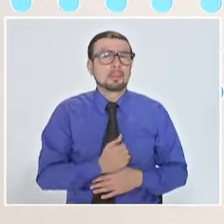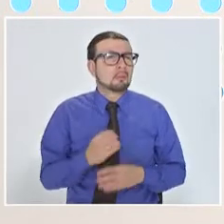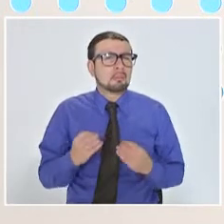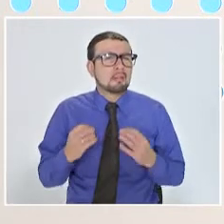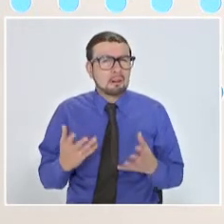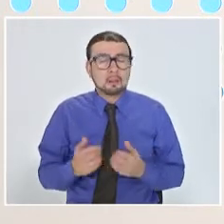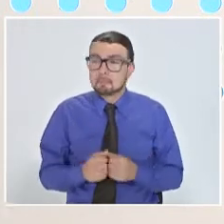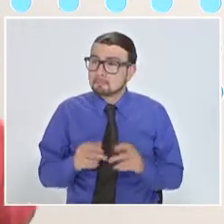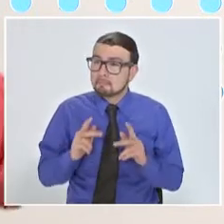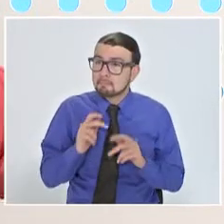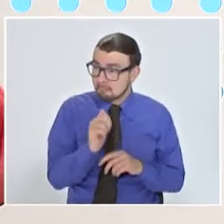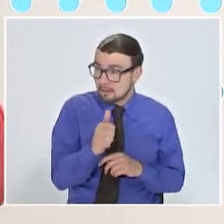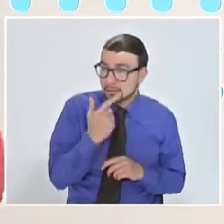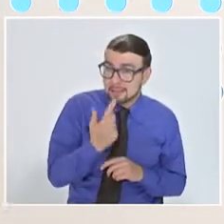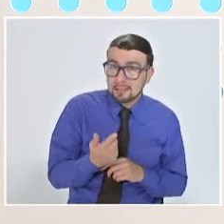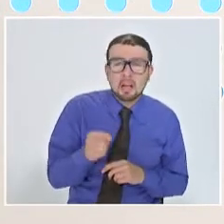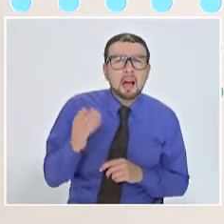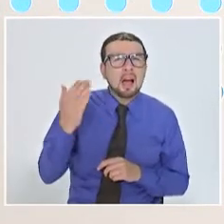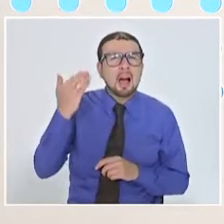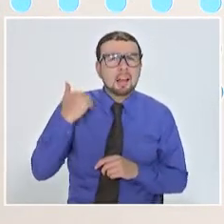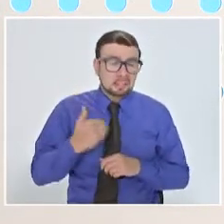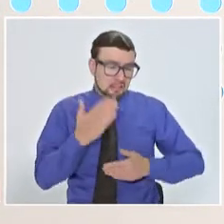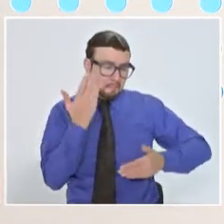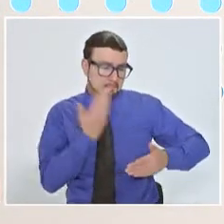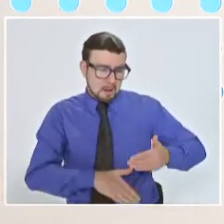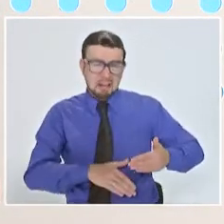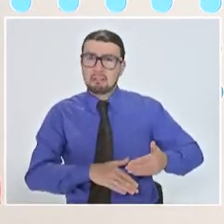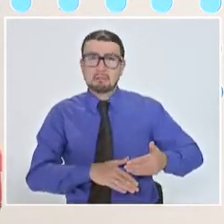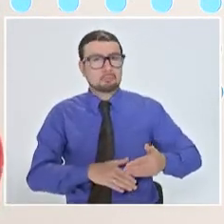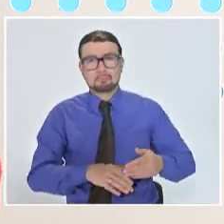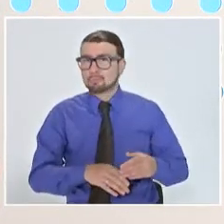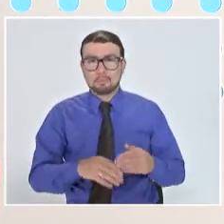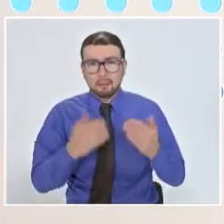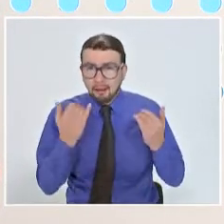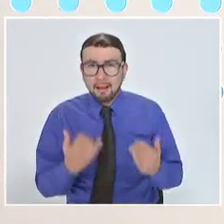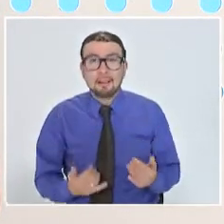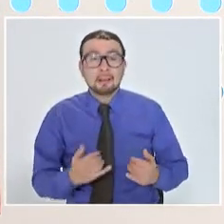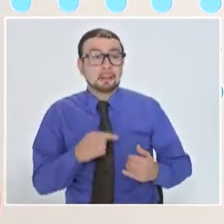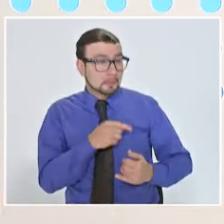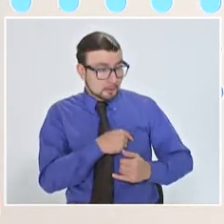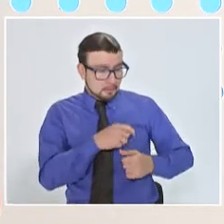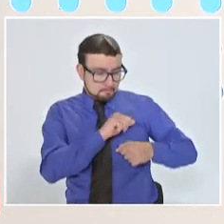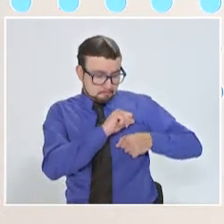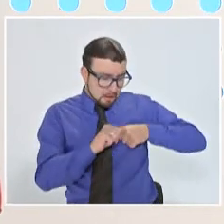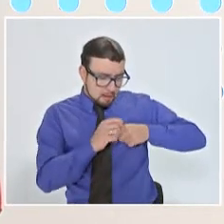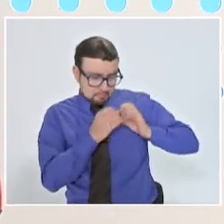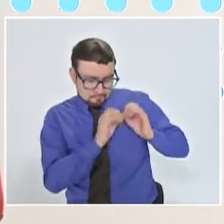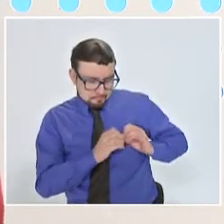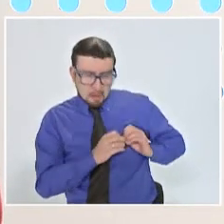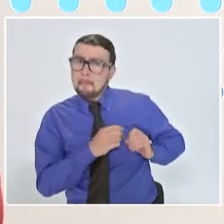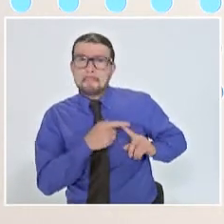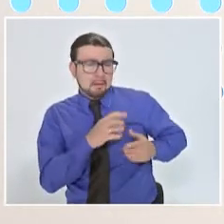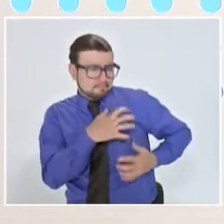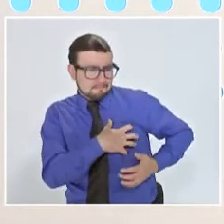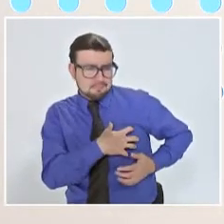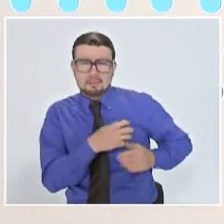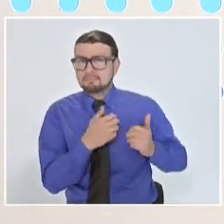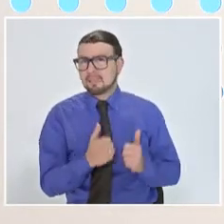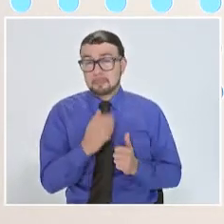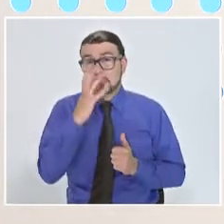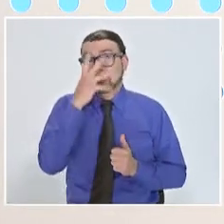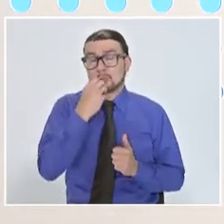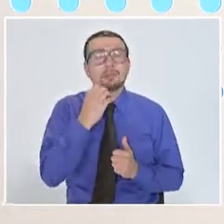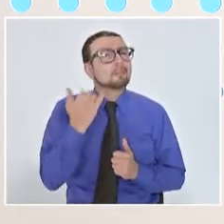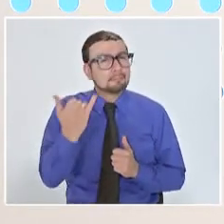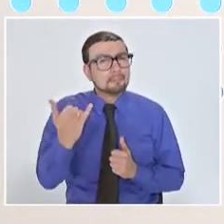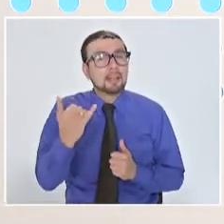persona, como él dice, que antes había la mutilación completa, no, que salga del quirófano con esos colgajos, ustedes veían que